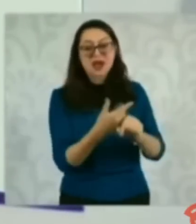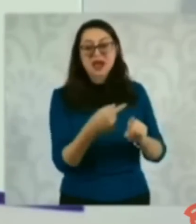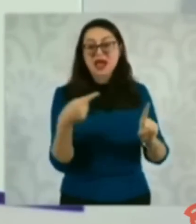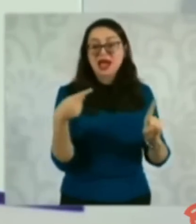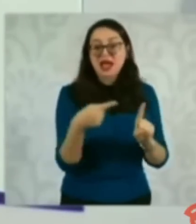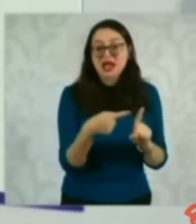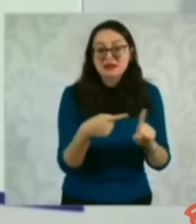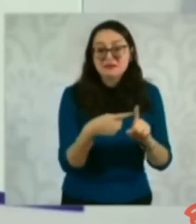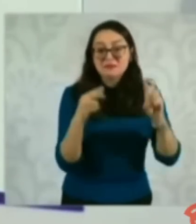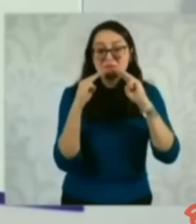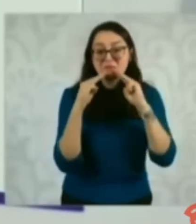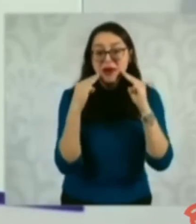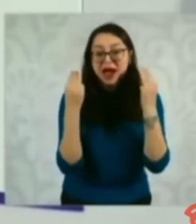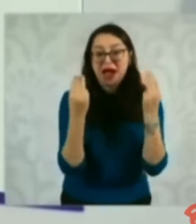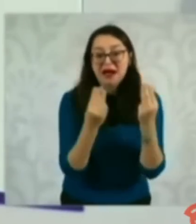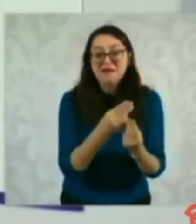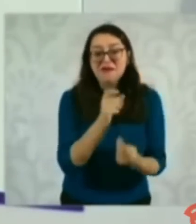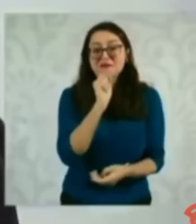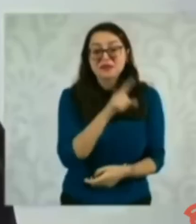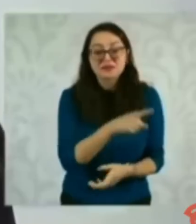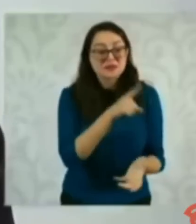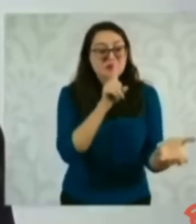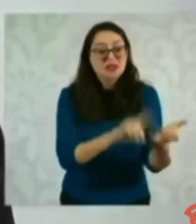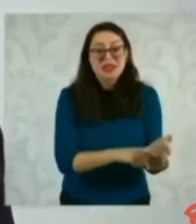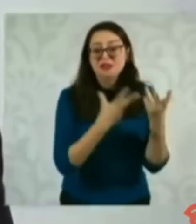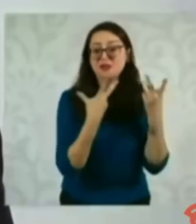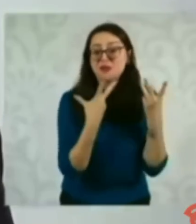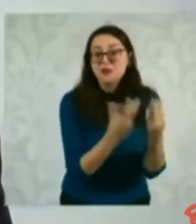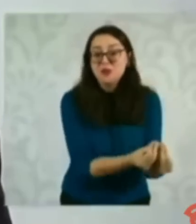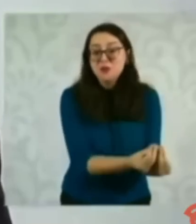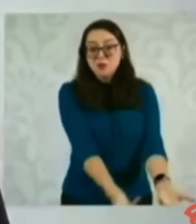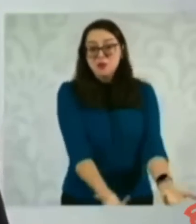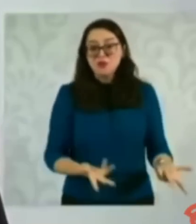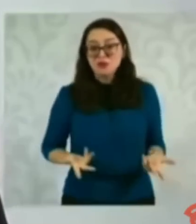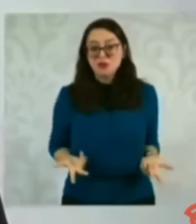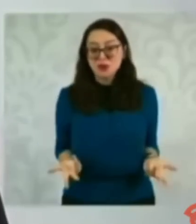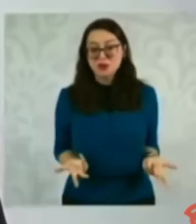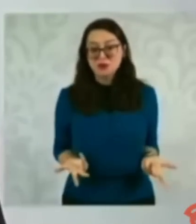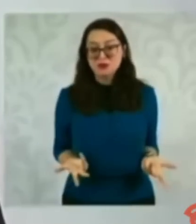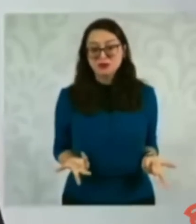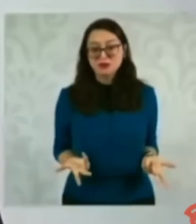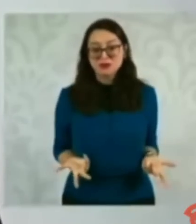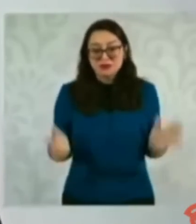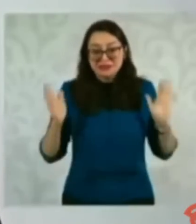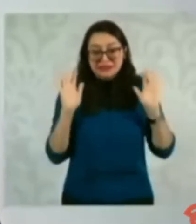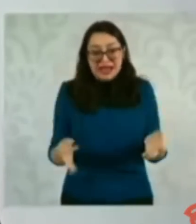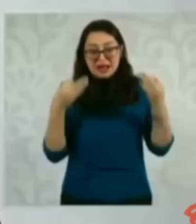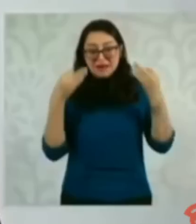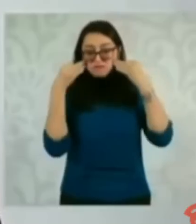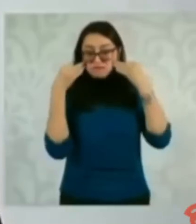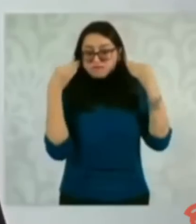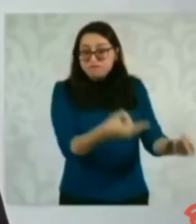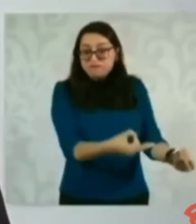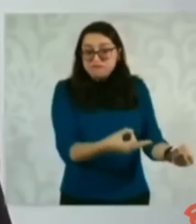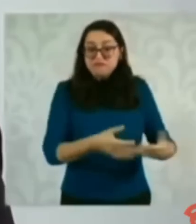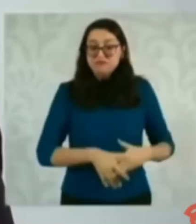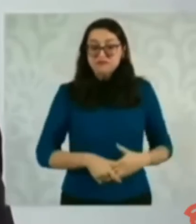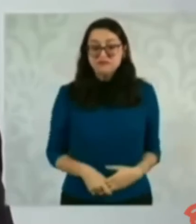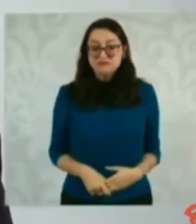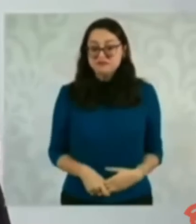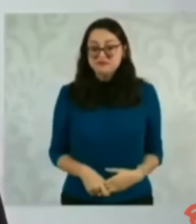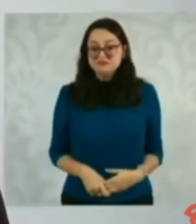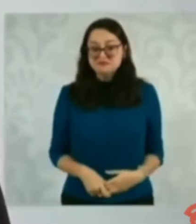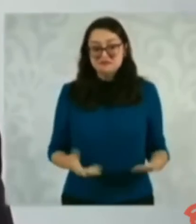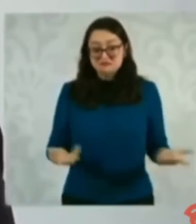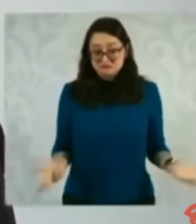lo dice el juez que dicta la sentencia, no hay